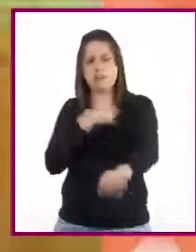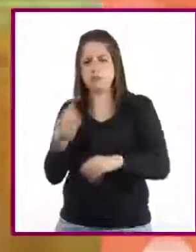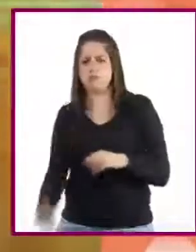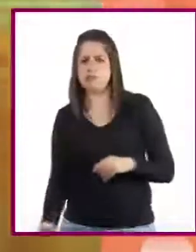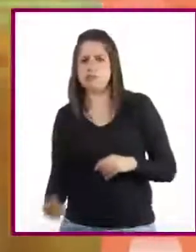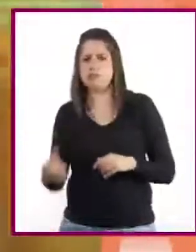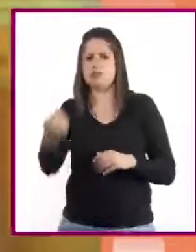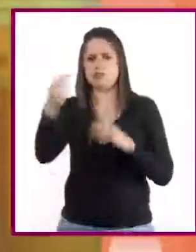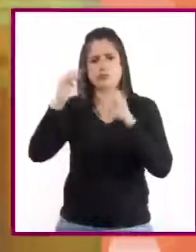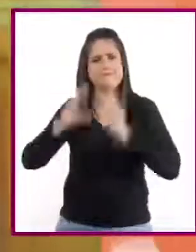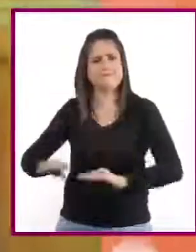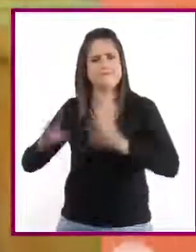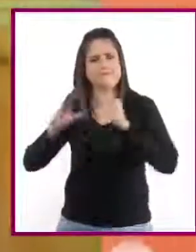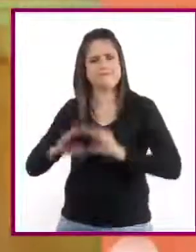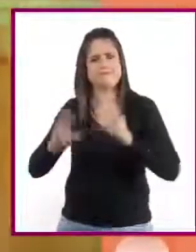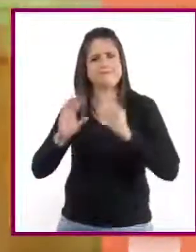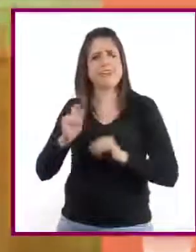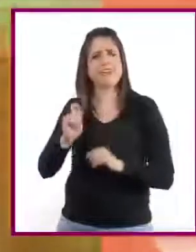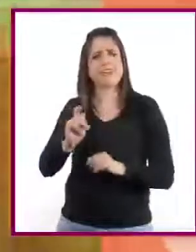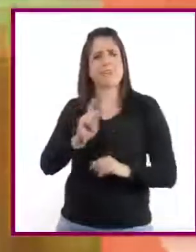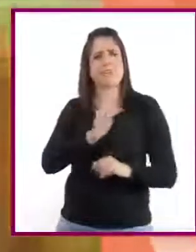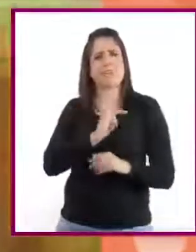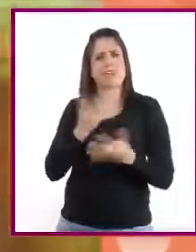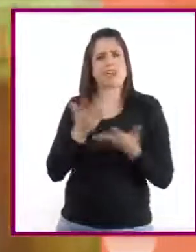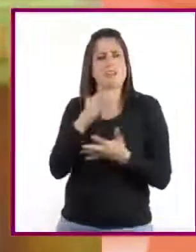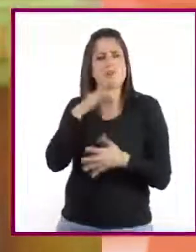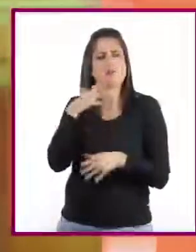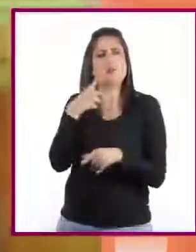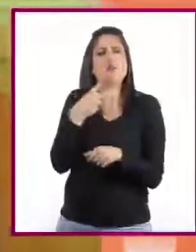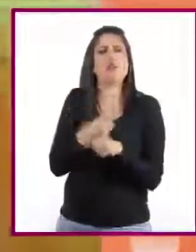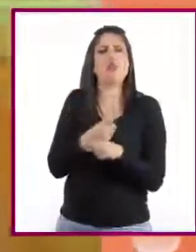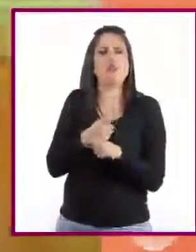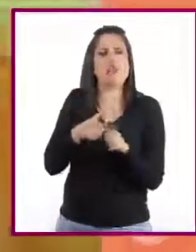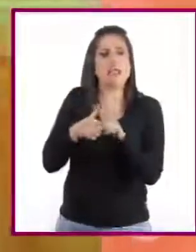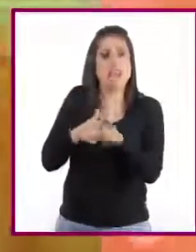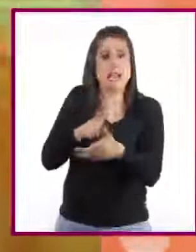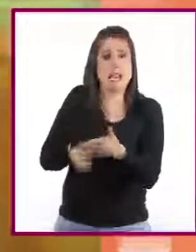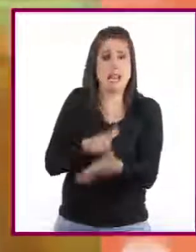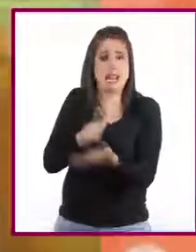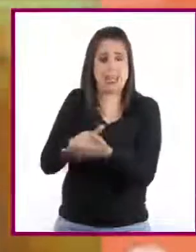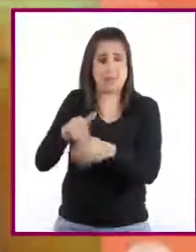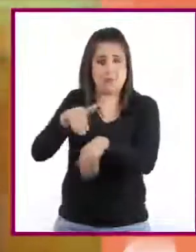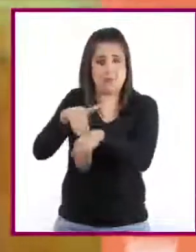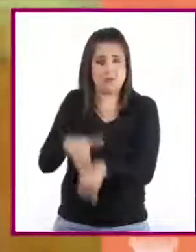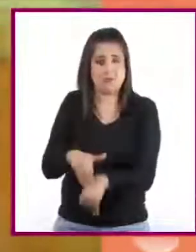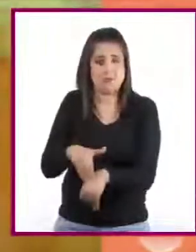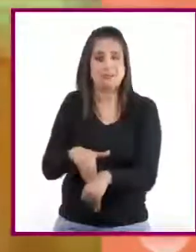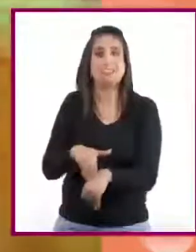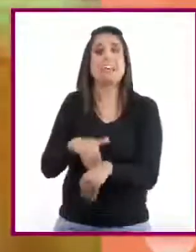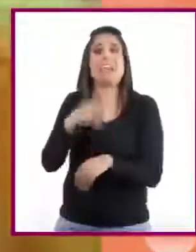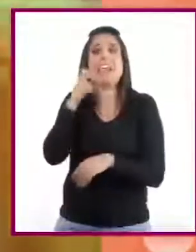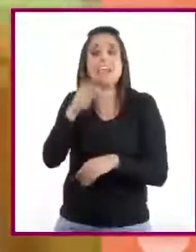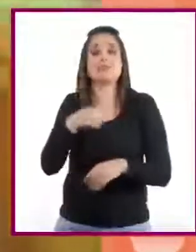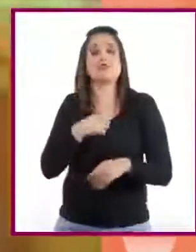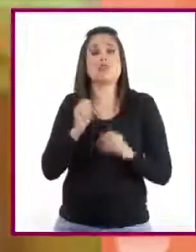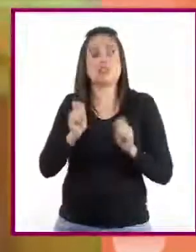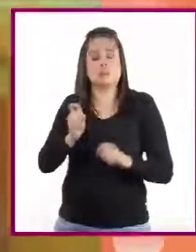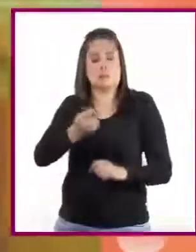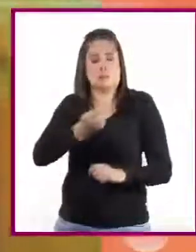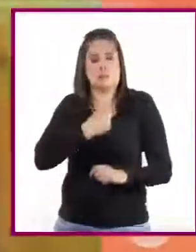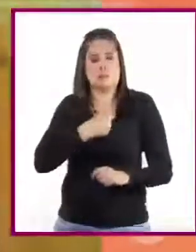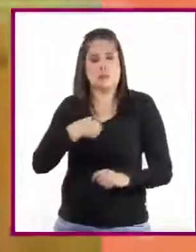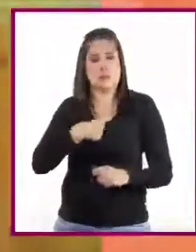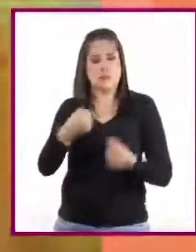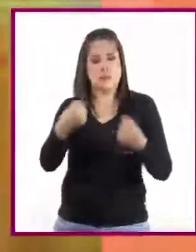pequeños. Es una convicción que se adquiere. Cuando estamos hablando ya de cultura de la legalidad o apego de la legalidad, es una convicción